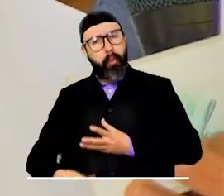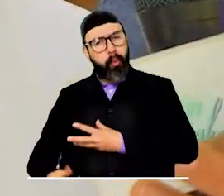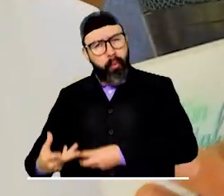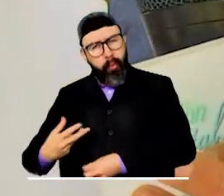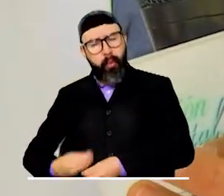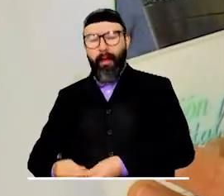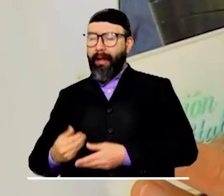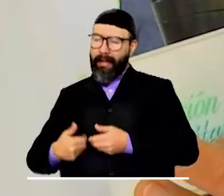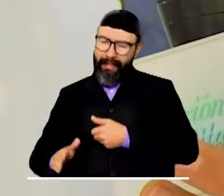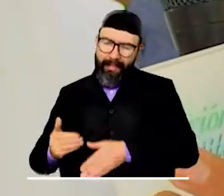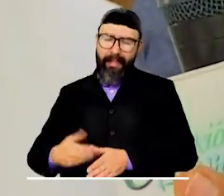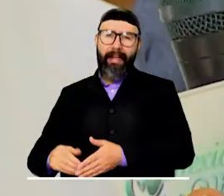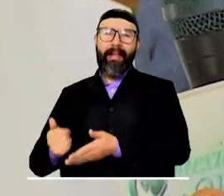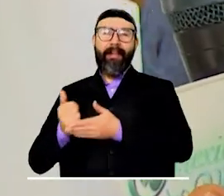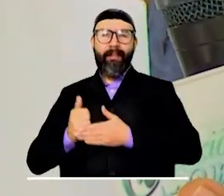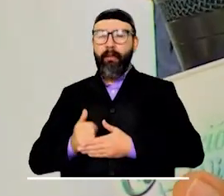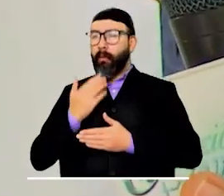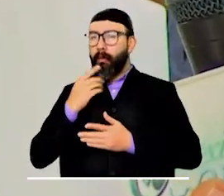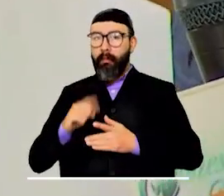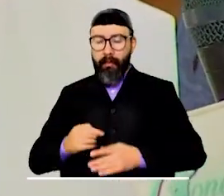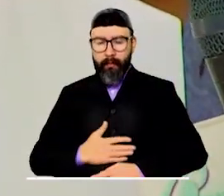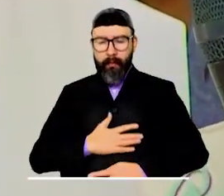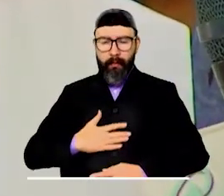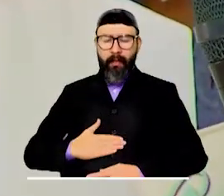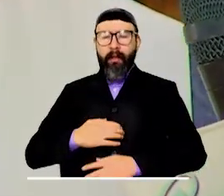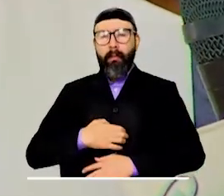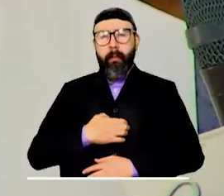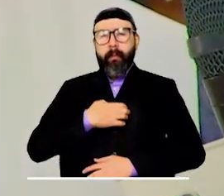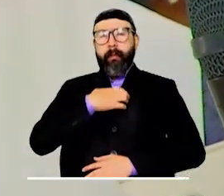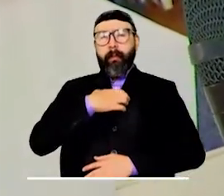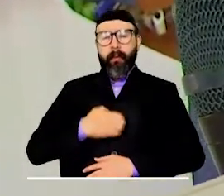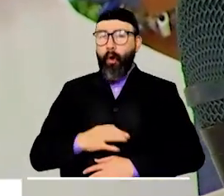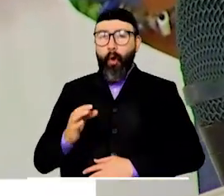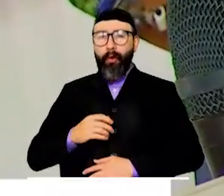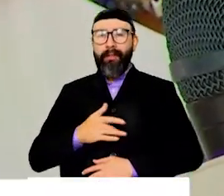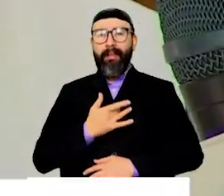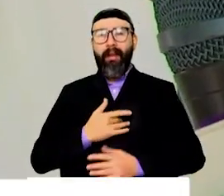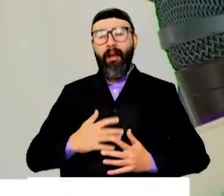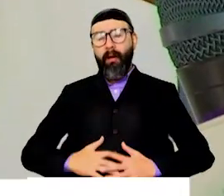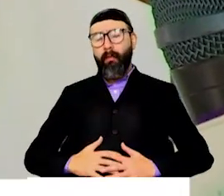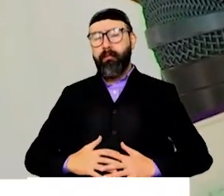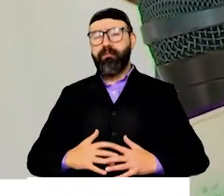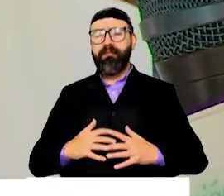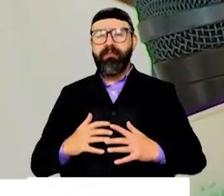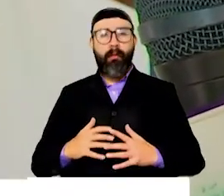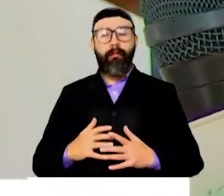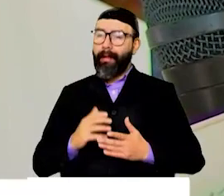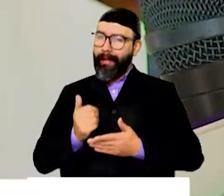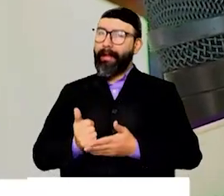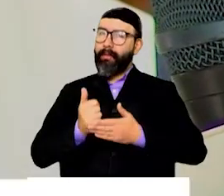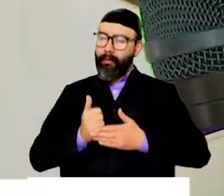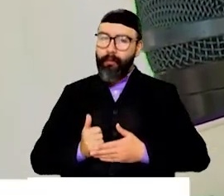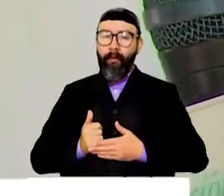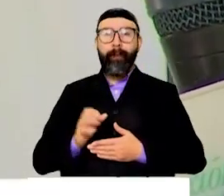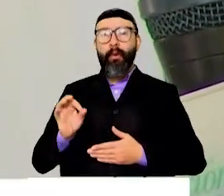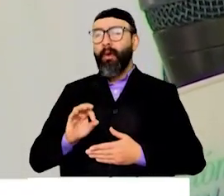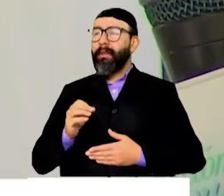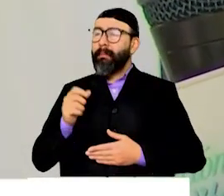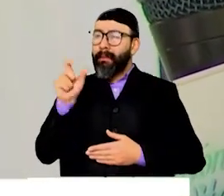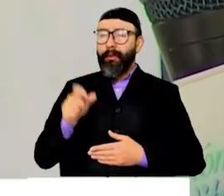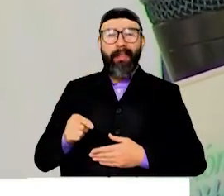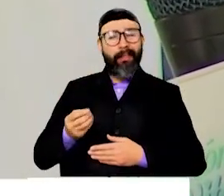problemas como el reflujo, la llenura, los procesos de pérdida del